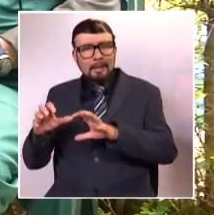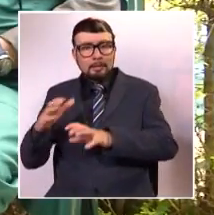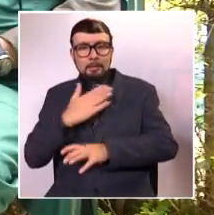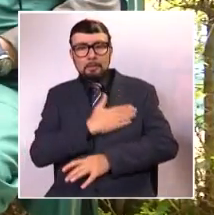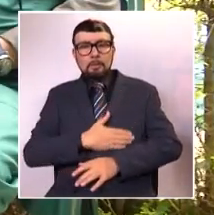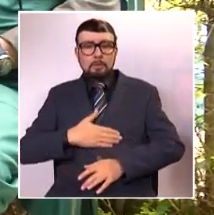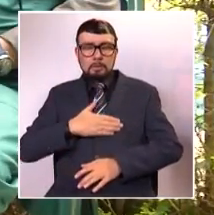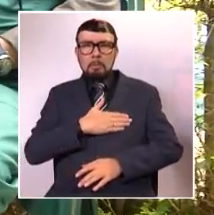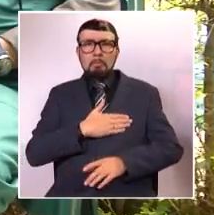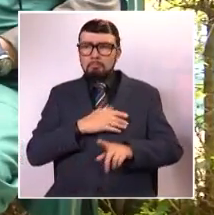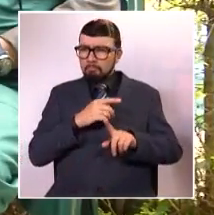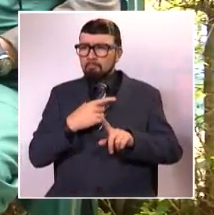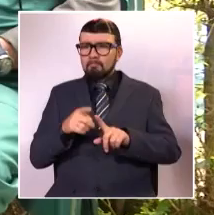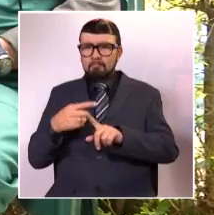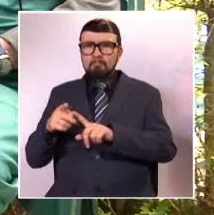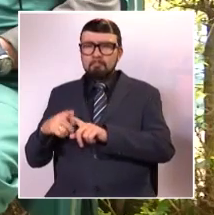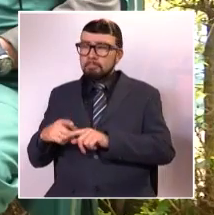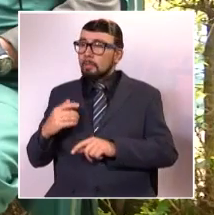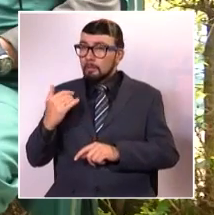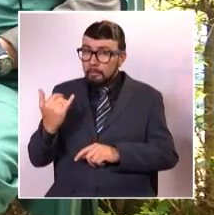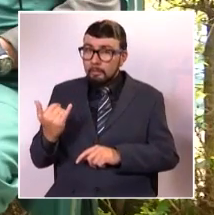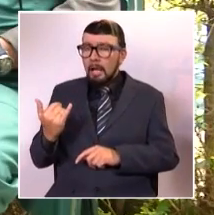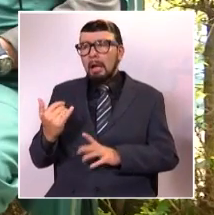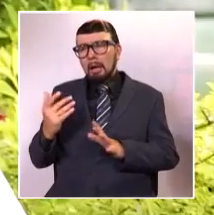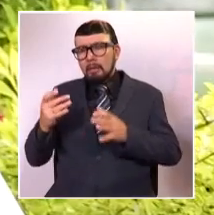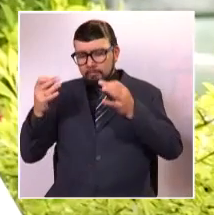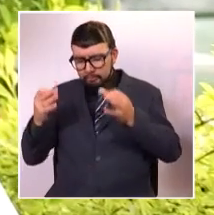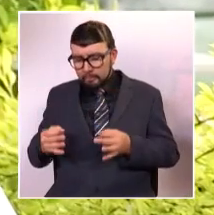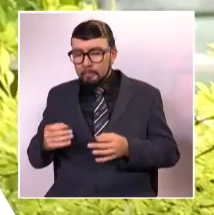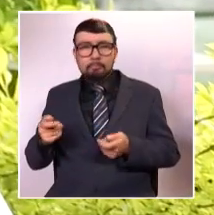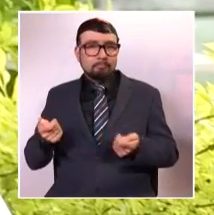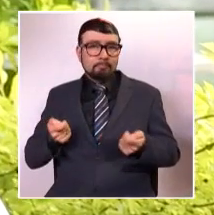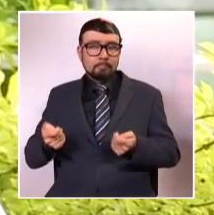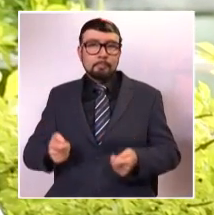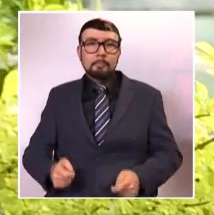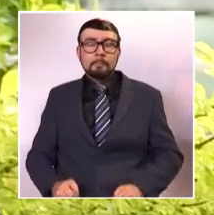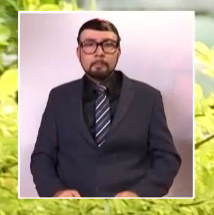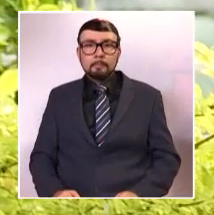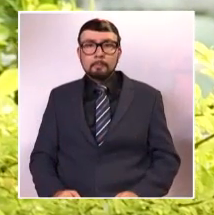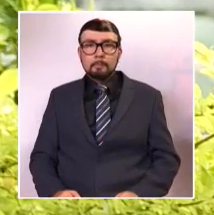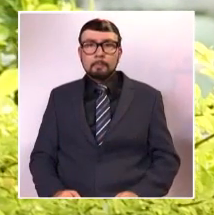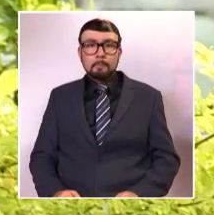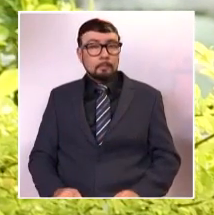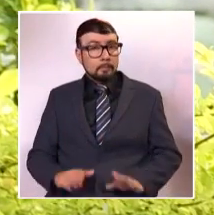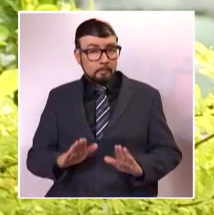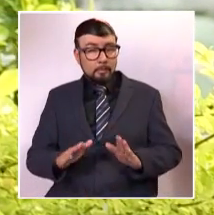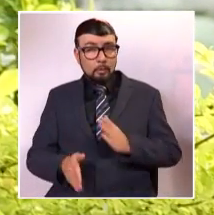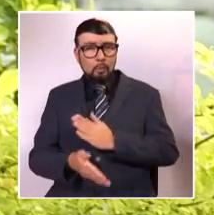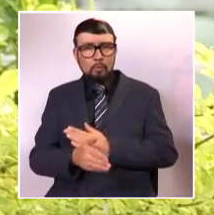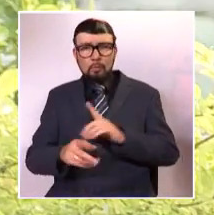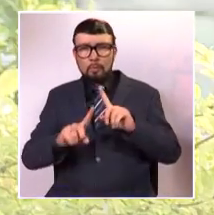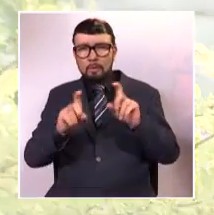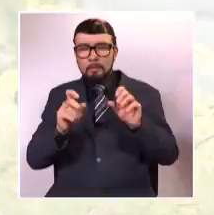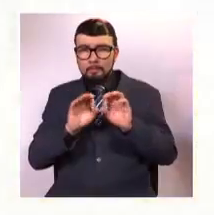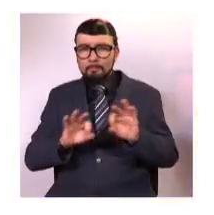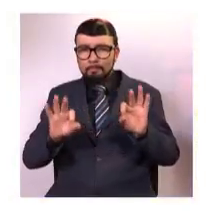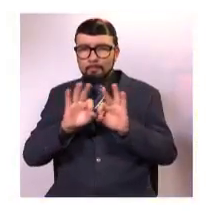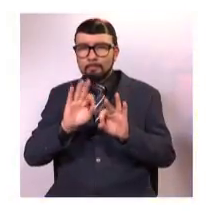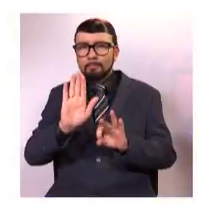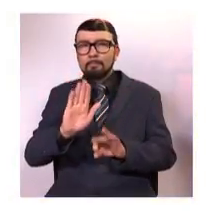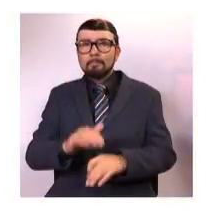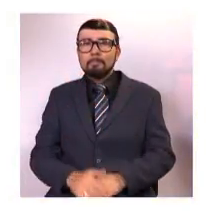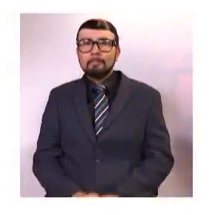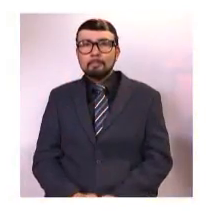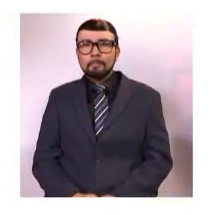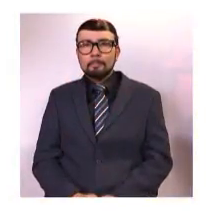tumores. Bueno, entonces vamos nuevamente a un corte de comerciales, ahorita continuamos con este tema tan importante.